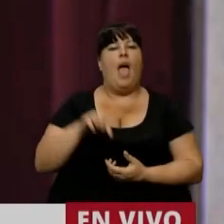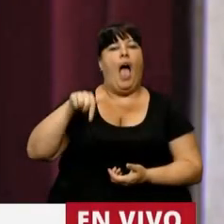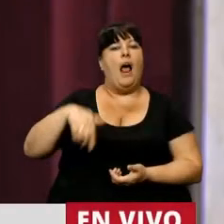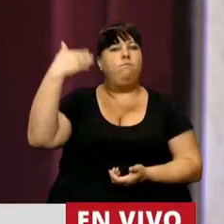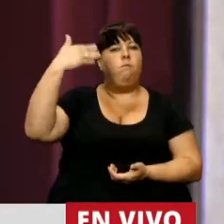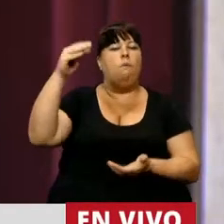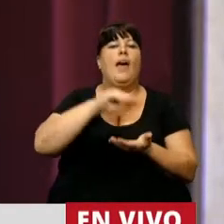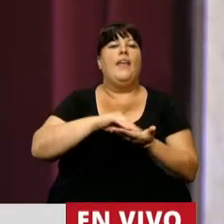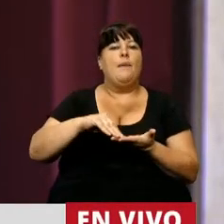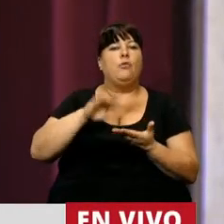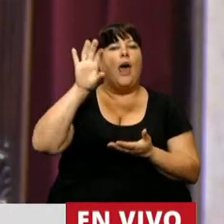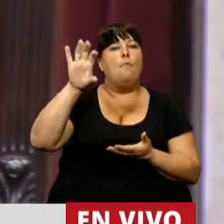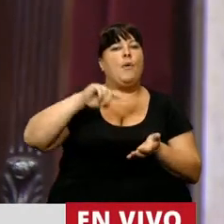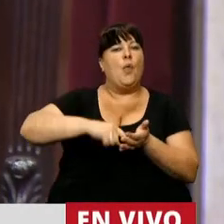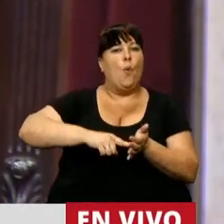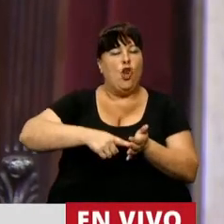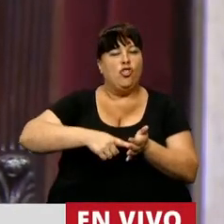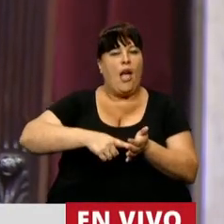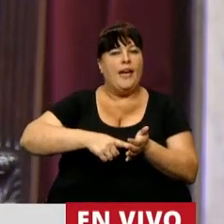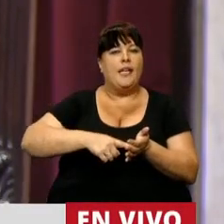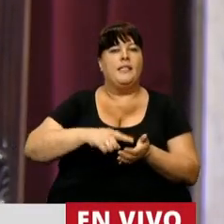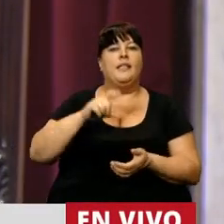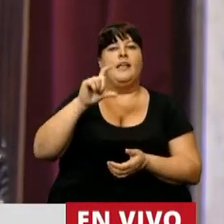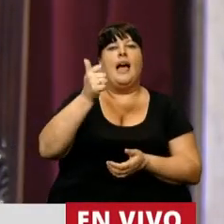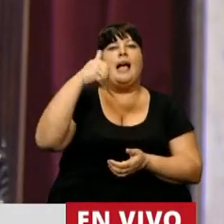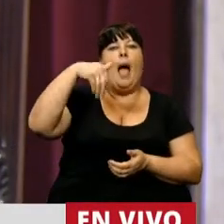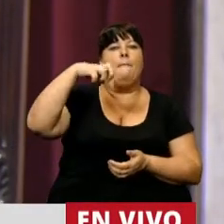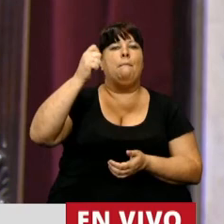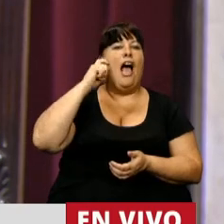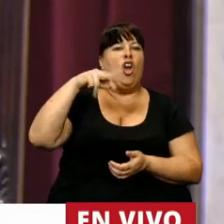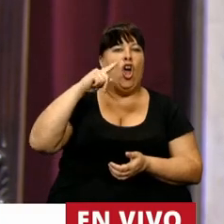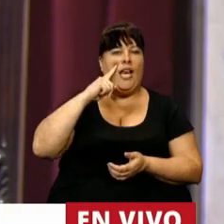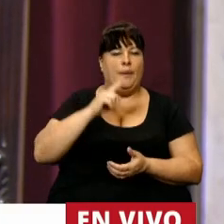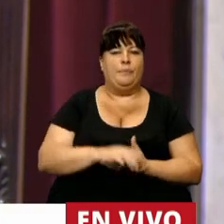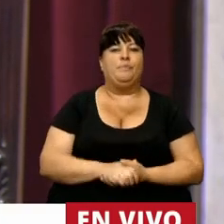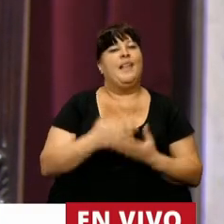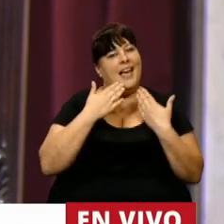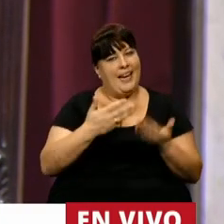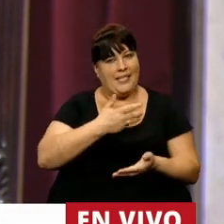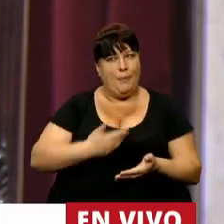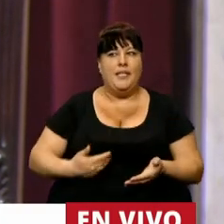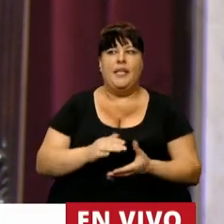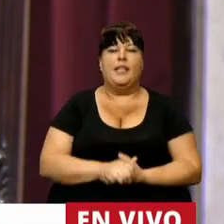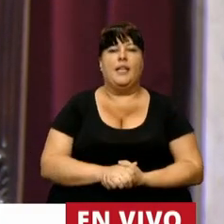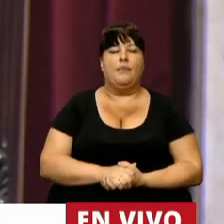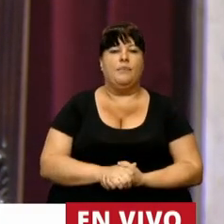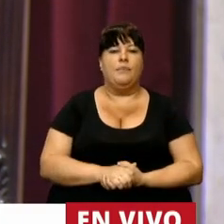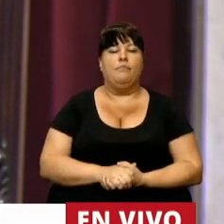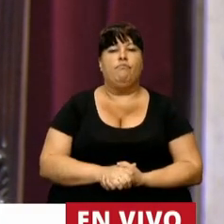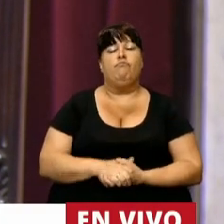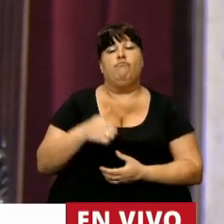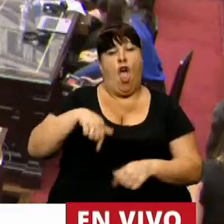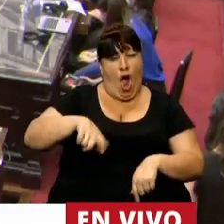Tiene la palabra la diputada por la provincia de Buenos Aires, Marcela Campagnoli. Gracias, señor presidente.